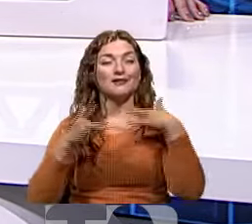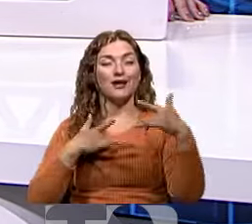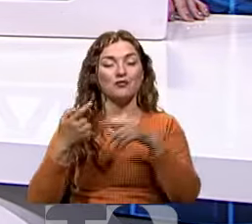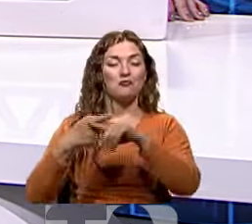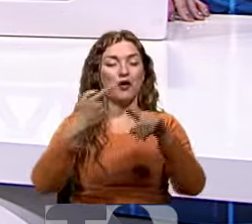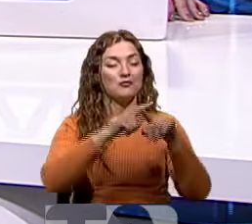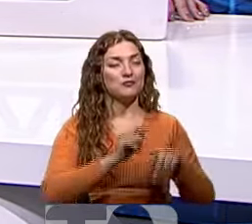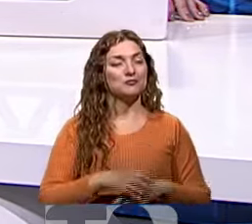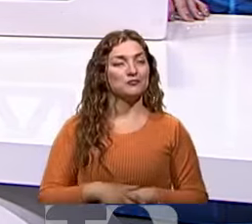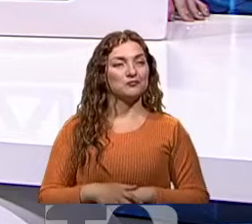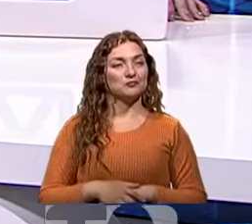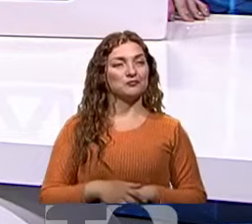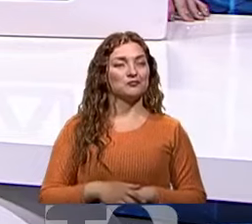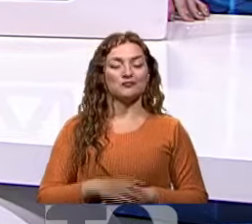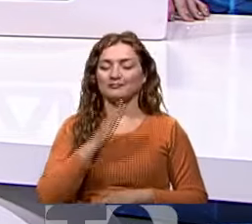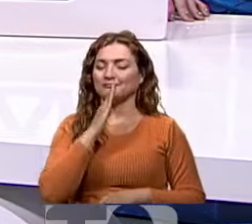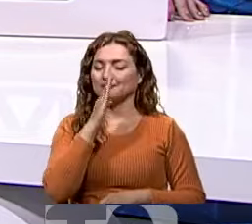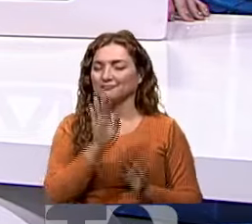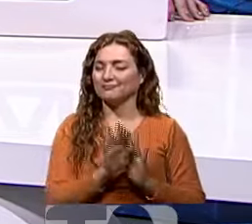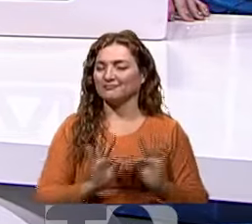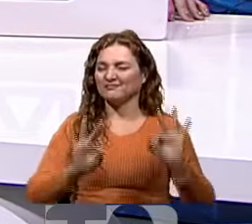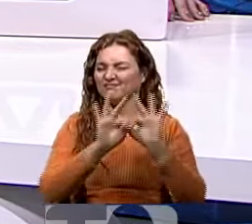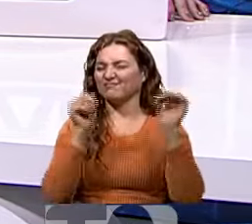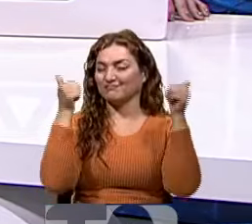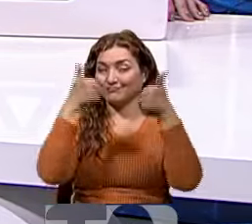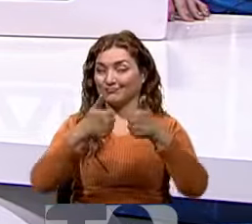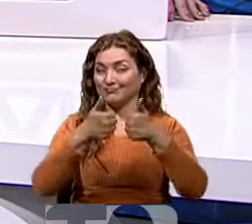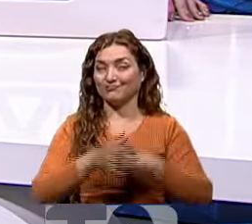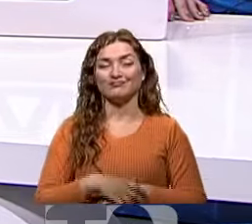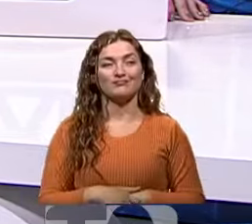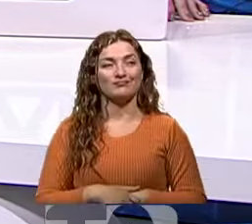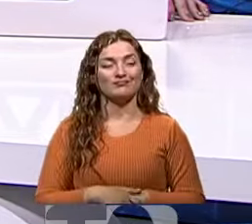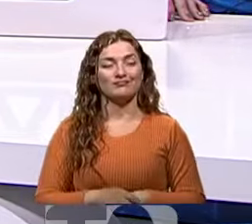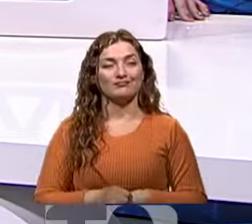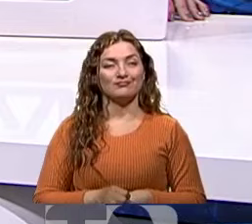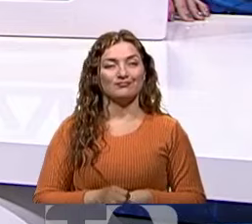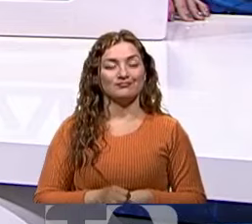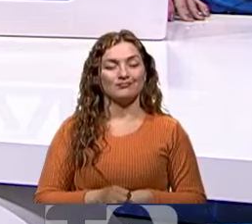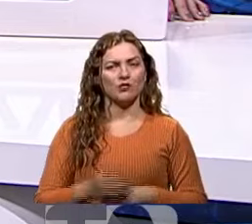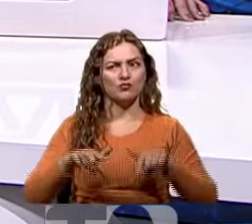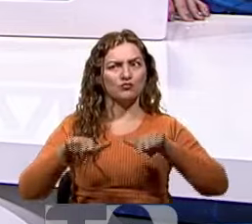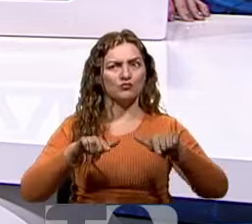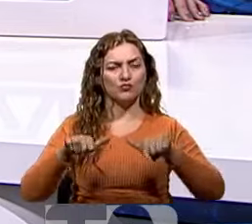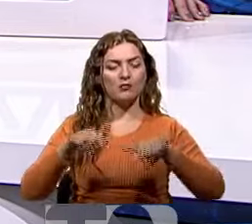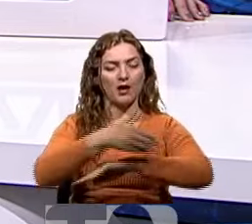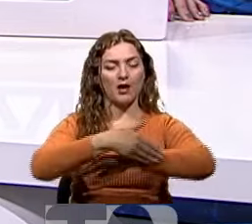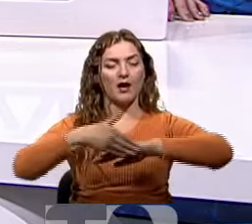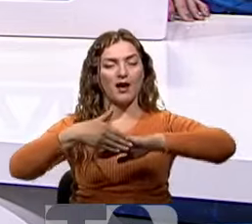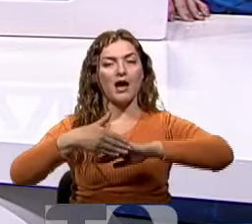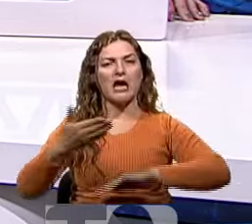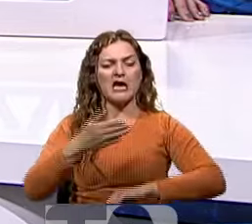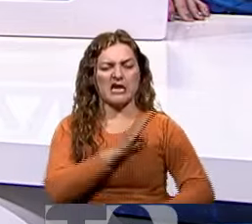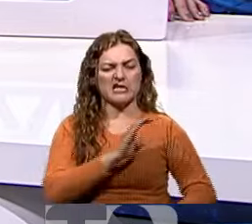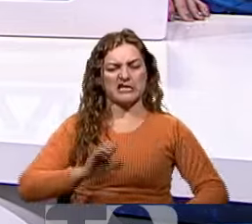montón de cositas. Exacto, de y siempre es importante, que, ¿no? Muy bien, pulgares arriba, vamos, por eso. Y pulgares arriba, porque nos vamos al sector de la República de El Salvador. Ahí